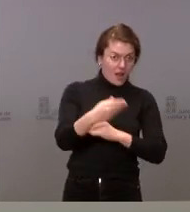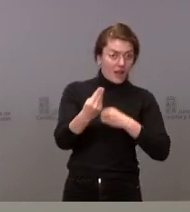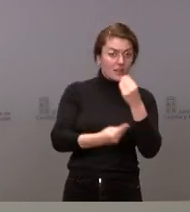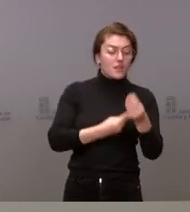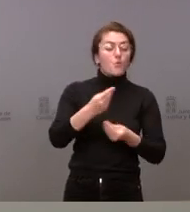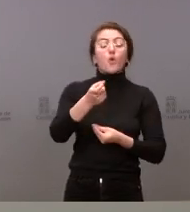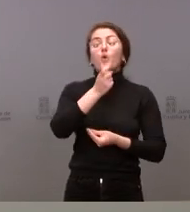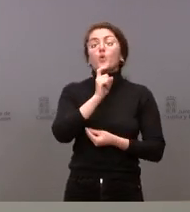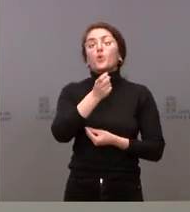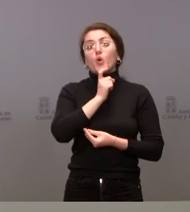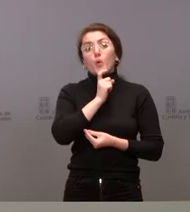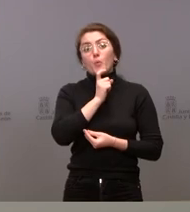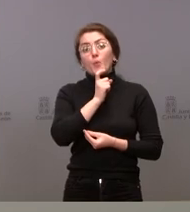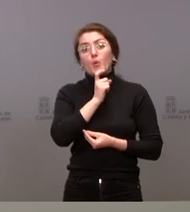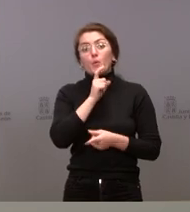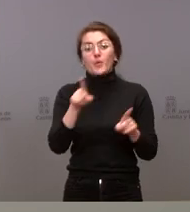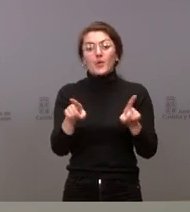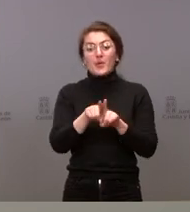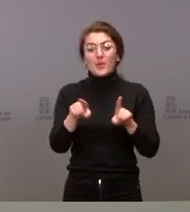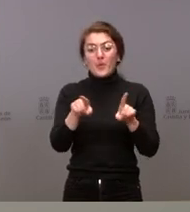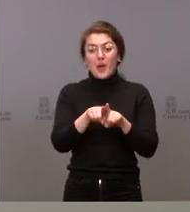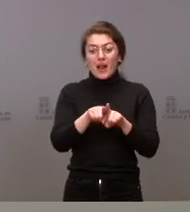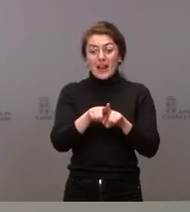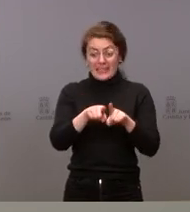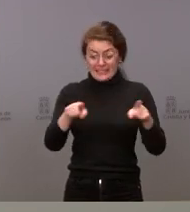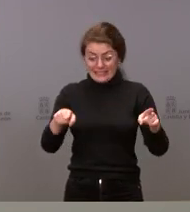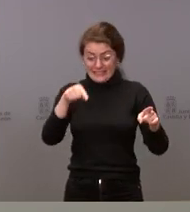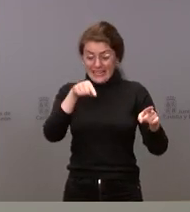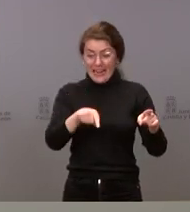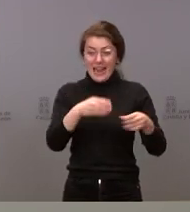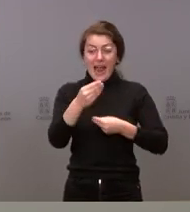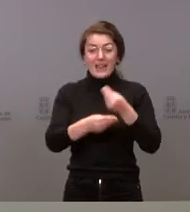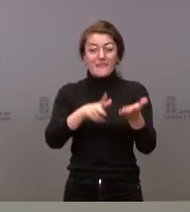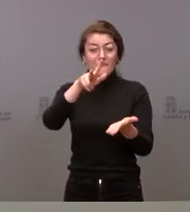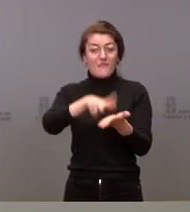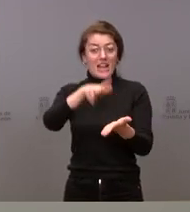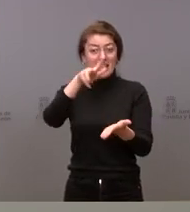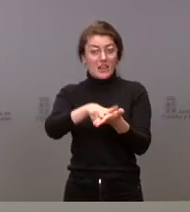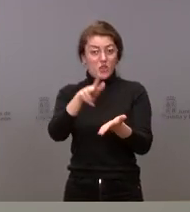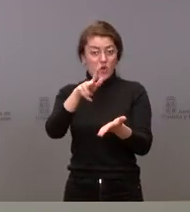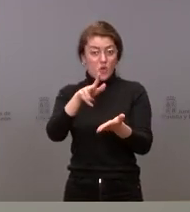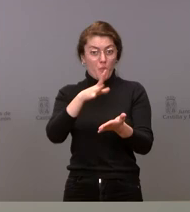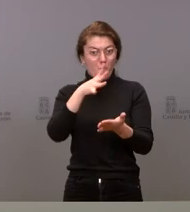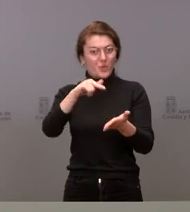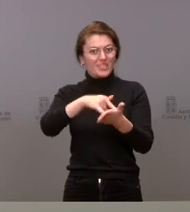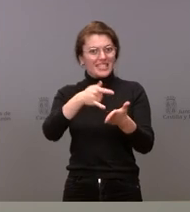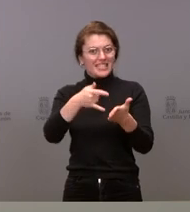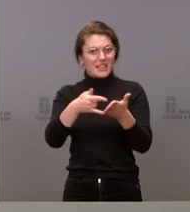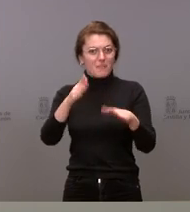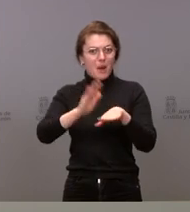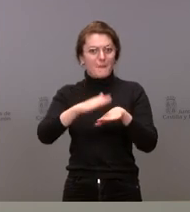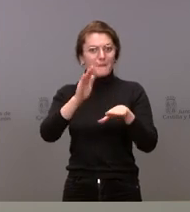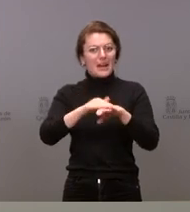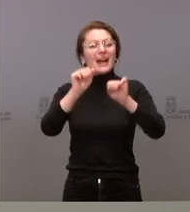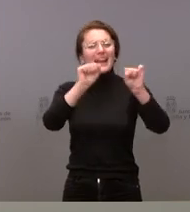un paso intermedio que es una validación por parte del sistema para garantizar que